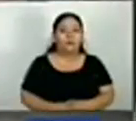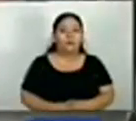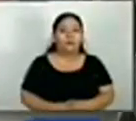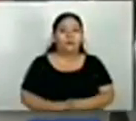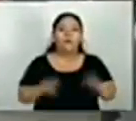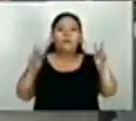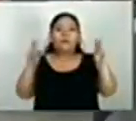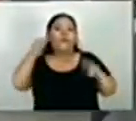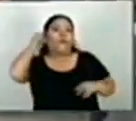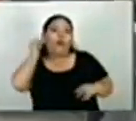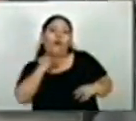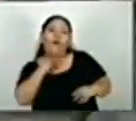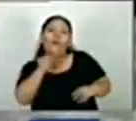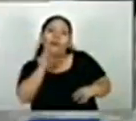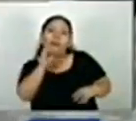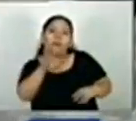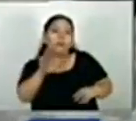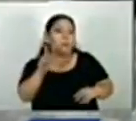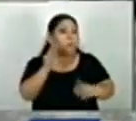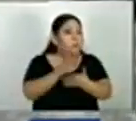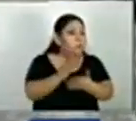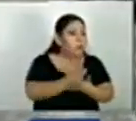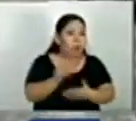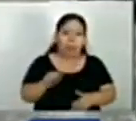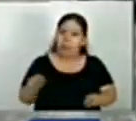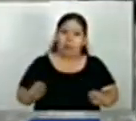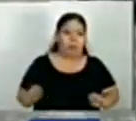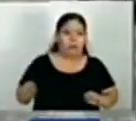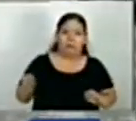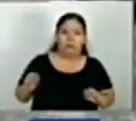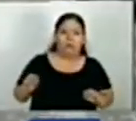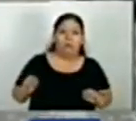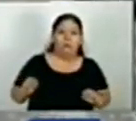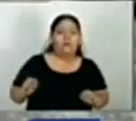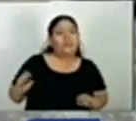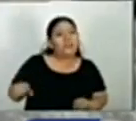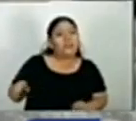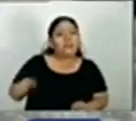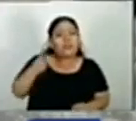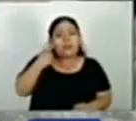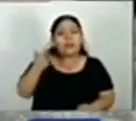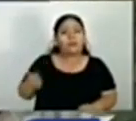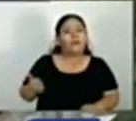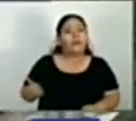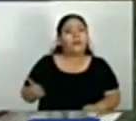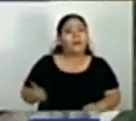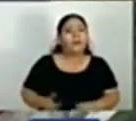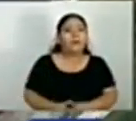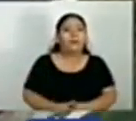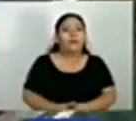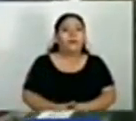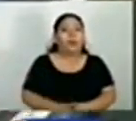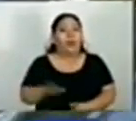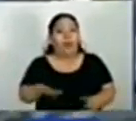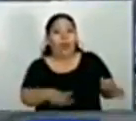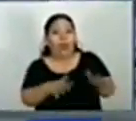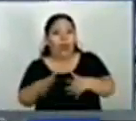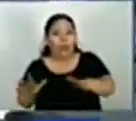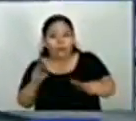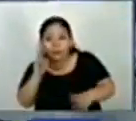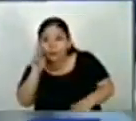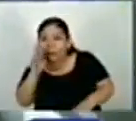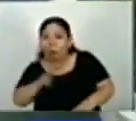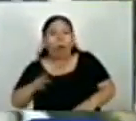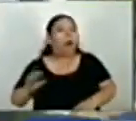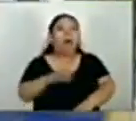Referente a los delincuentes, ya no se encuentran. ¿Verdad? Pero sí, está bien, lo único que... Porque como por rato se lo llevan a uno es